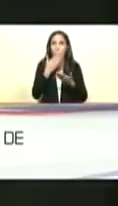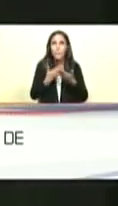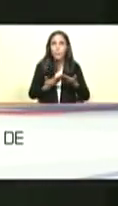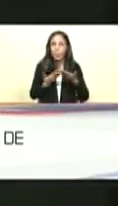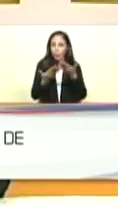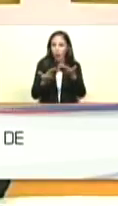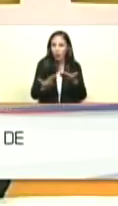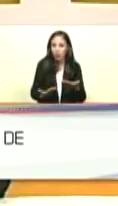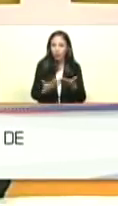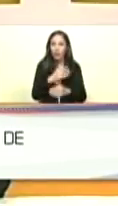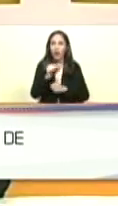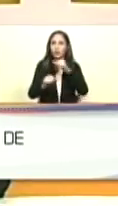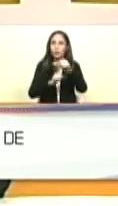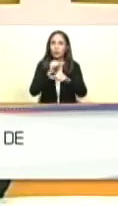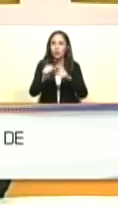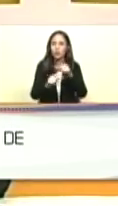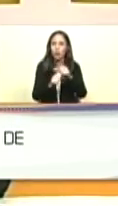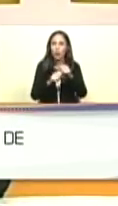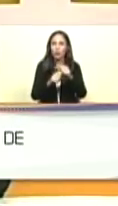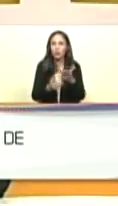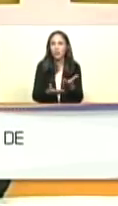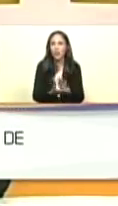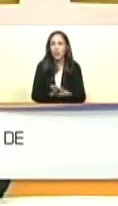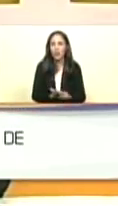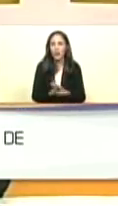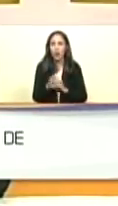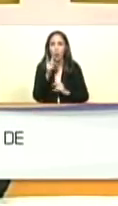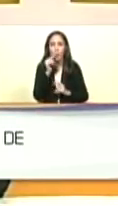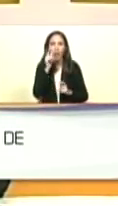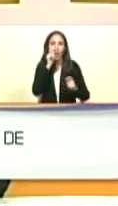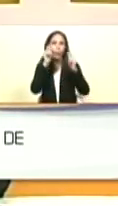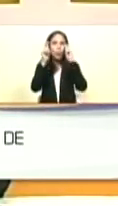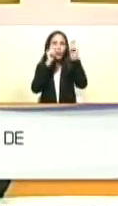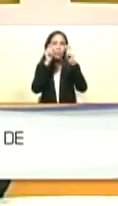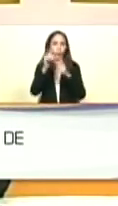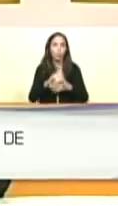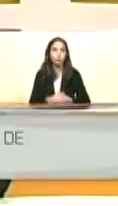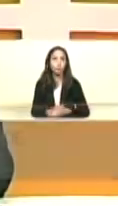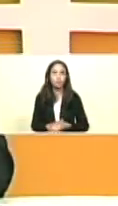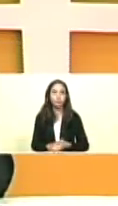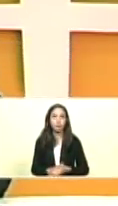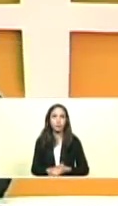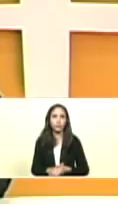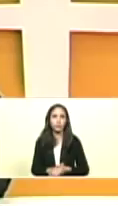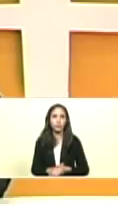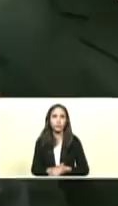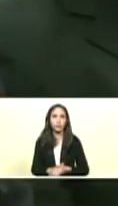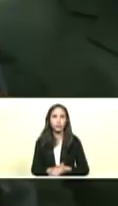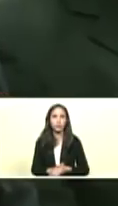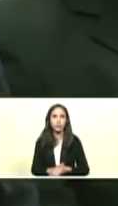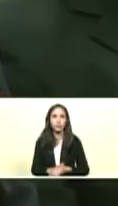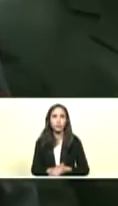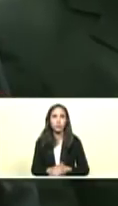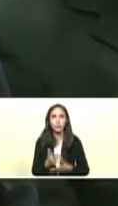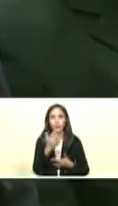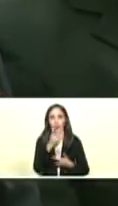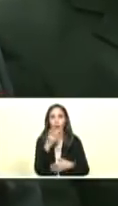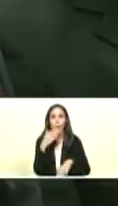la Asociación Nacional de Aerolíneas, ministra de Turismo, compañera Marlene.